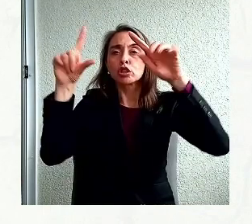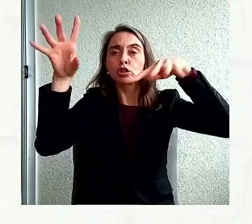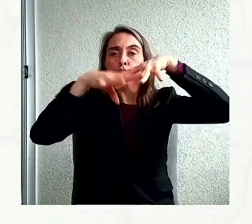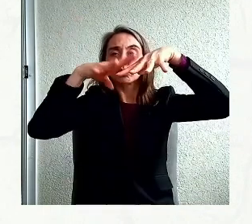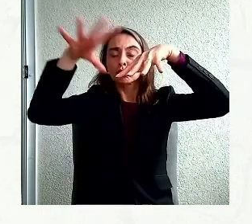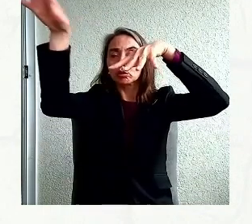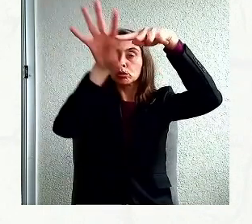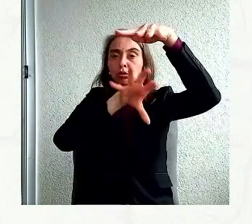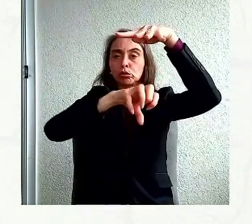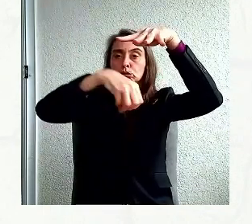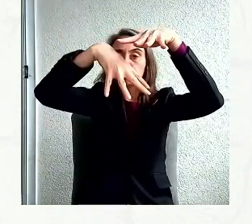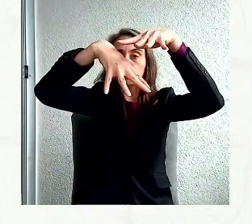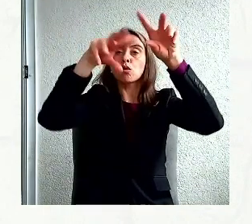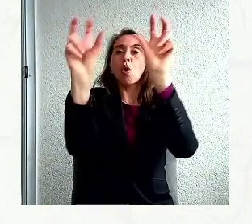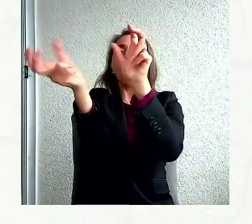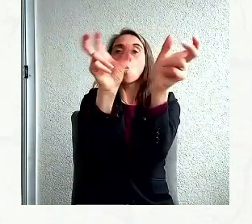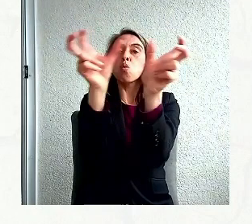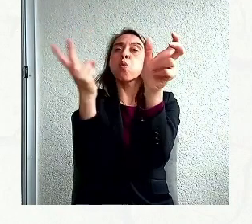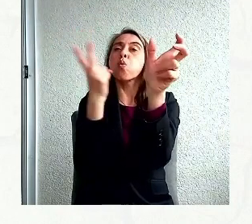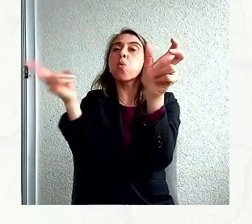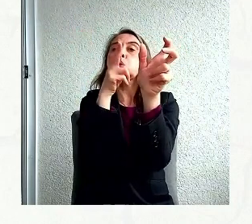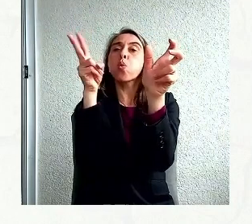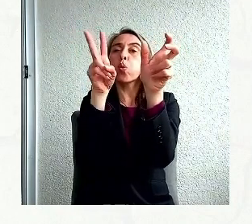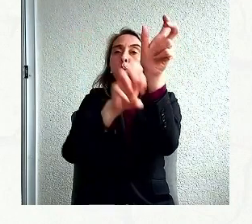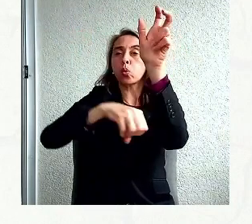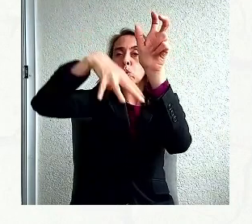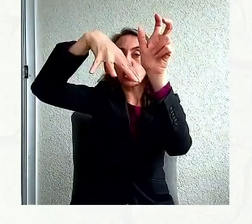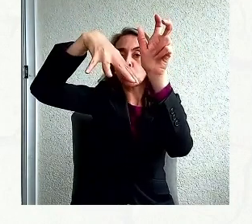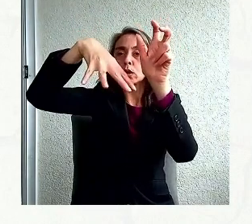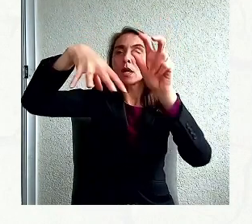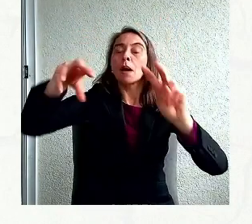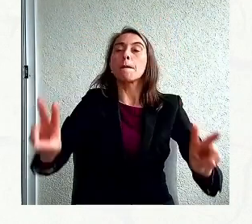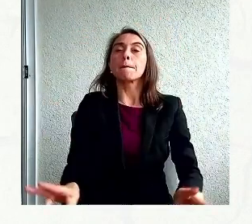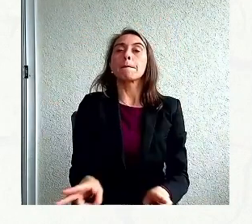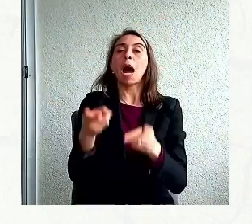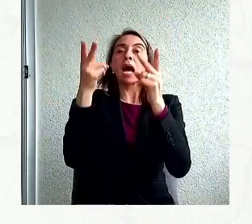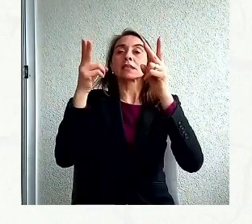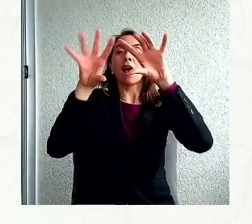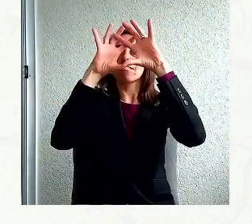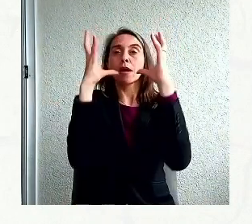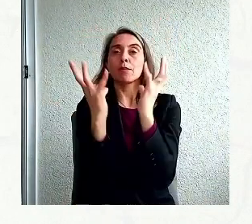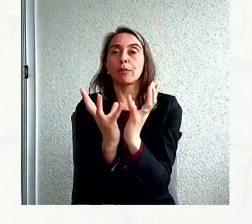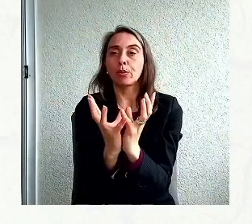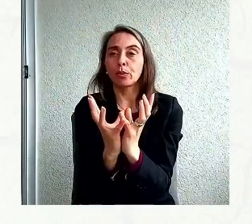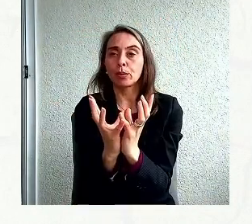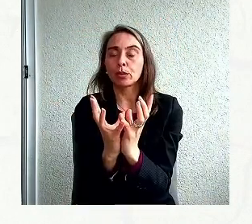energía solar, eólica existencial para salvar nuestro planeta, para generar